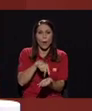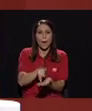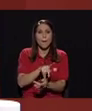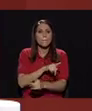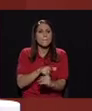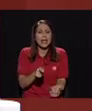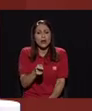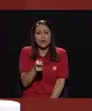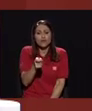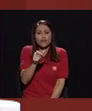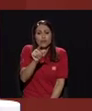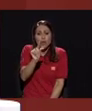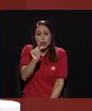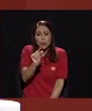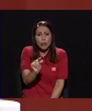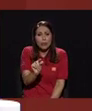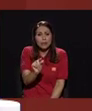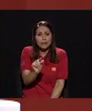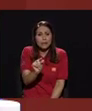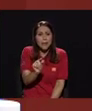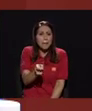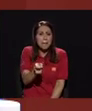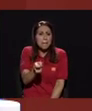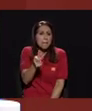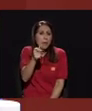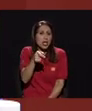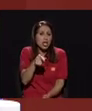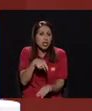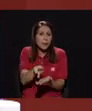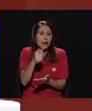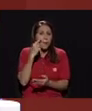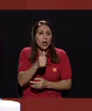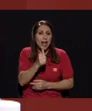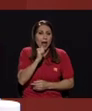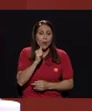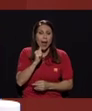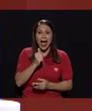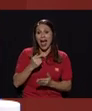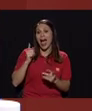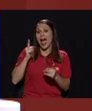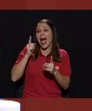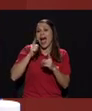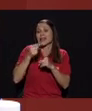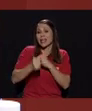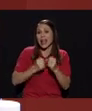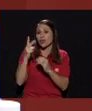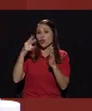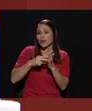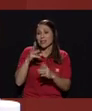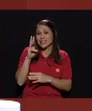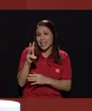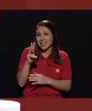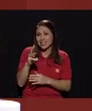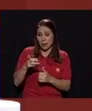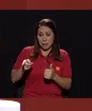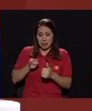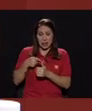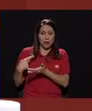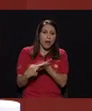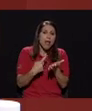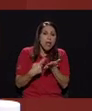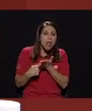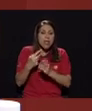manera ínfima por el agua. Hasta el 2006, luego de un proceso de negociación enorme de 3 años con los